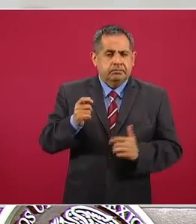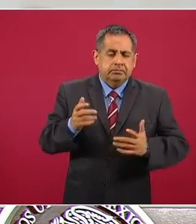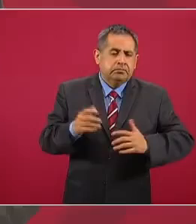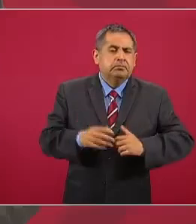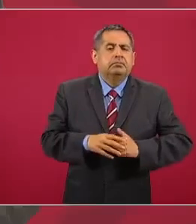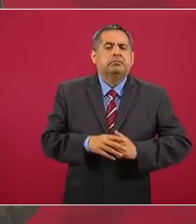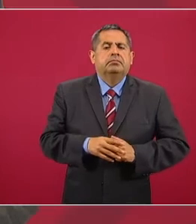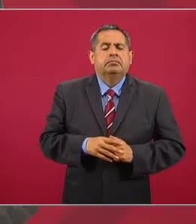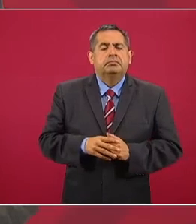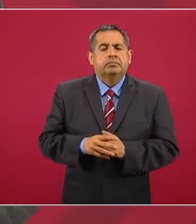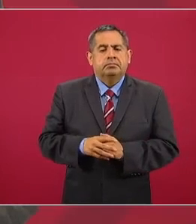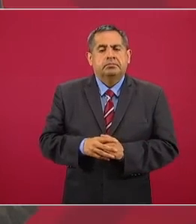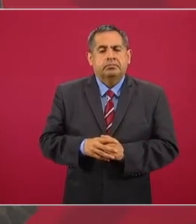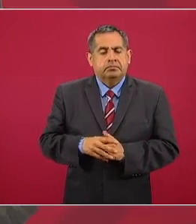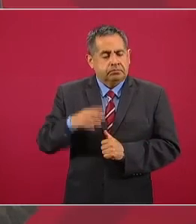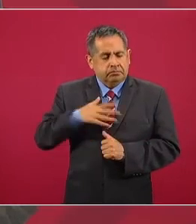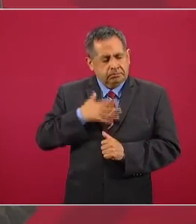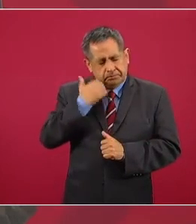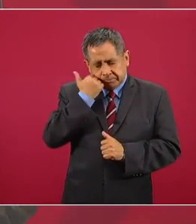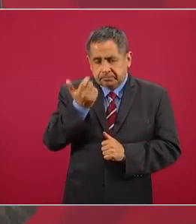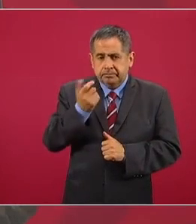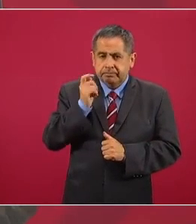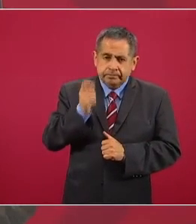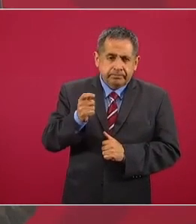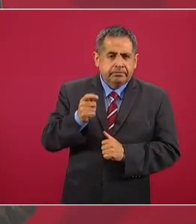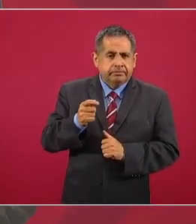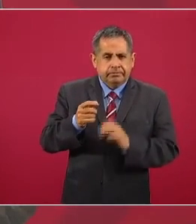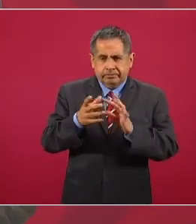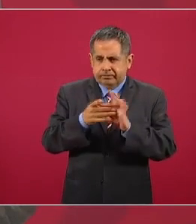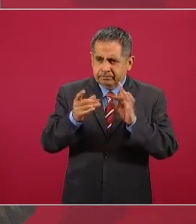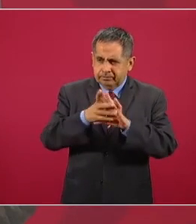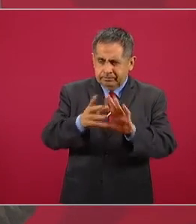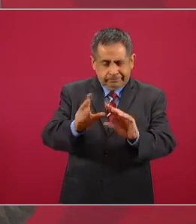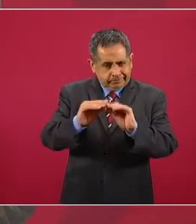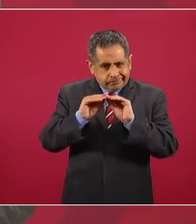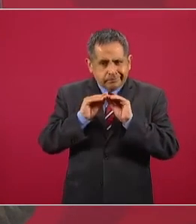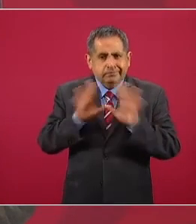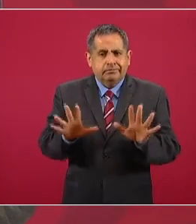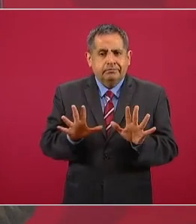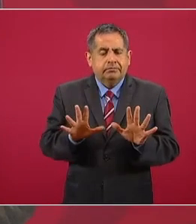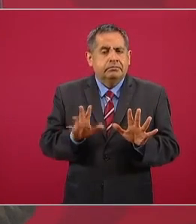Entonces, quiero que quede completamente claro